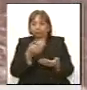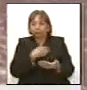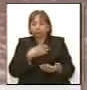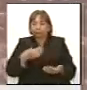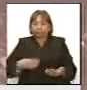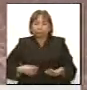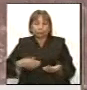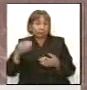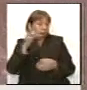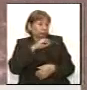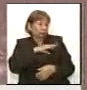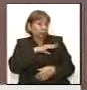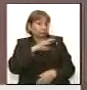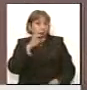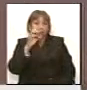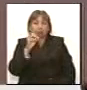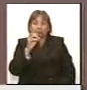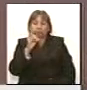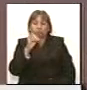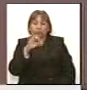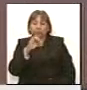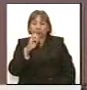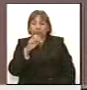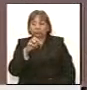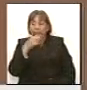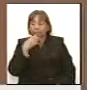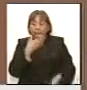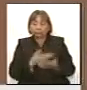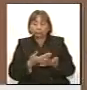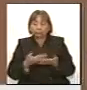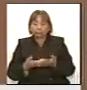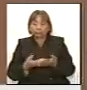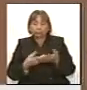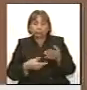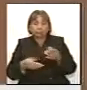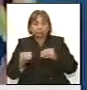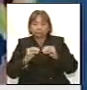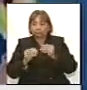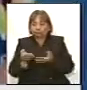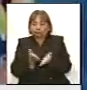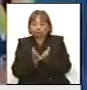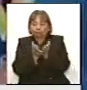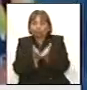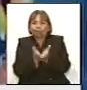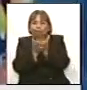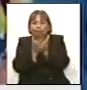Transportes a favor de la UDEPA para facilitar las acciones de las disciplinas de vela y canotaje